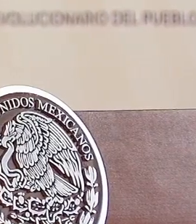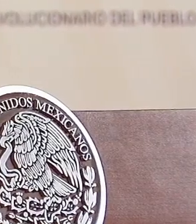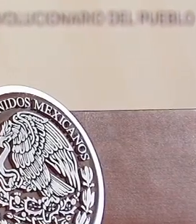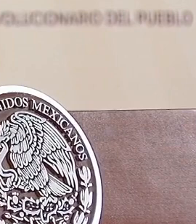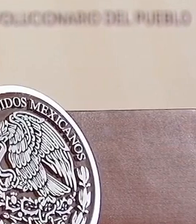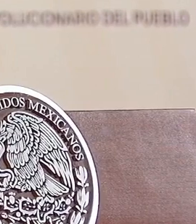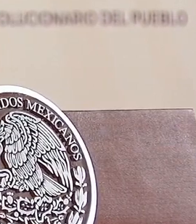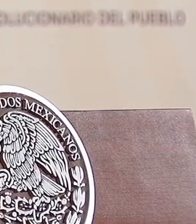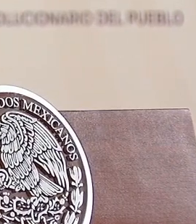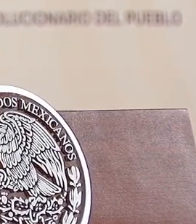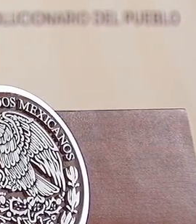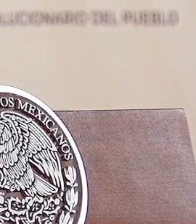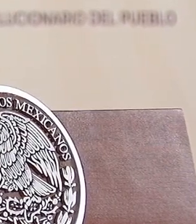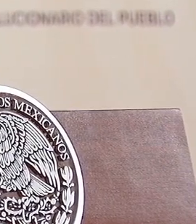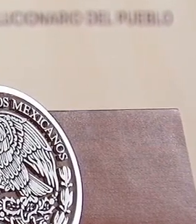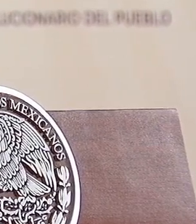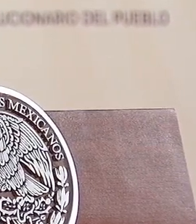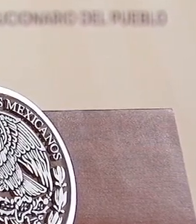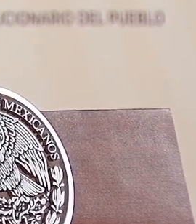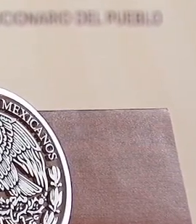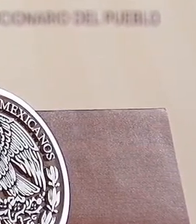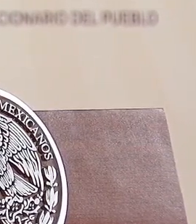Desde luego vamos a tratar